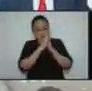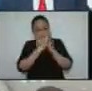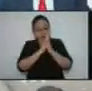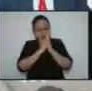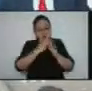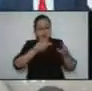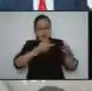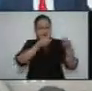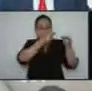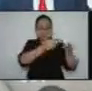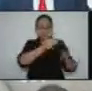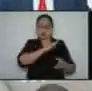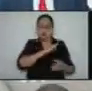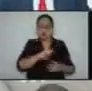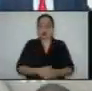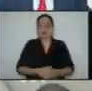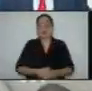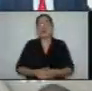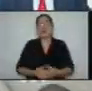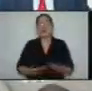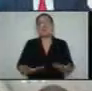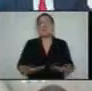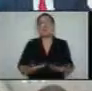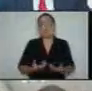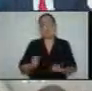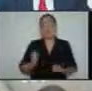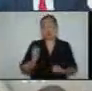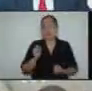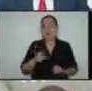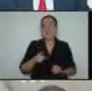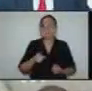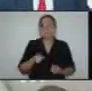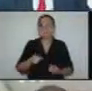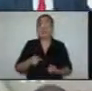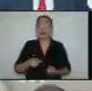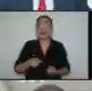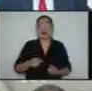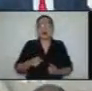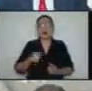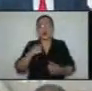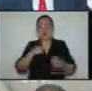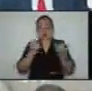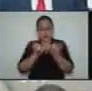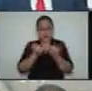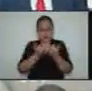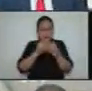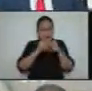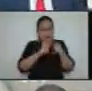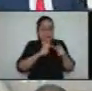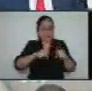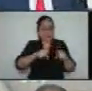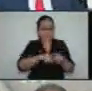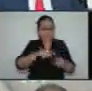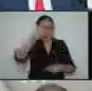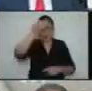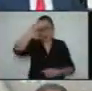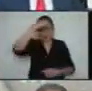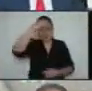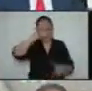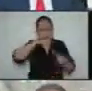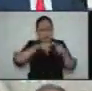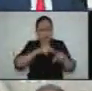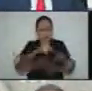finalidad. Entonces, en esa parte también seguiría en esta postura. Entonces, creo que,